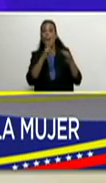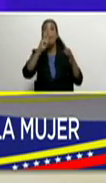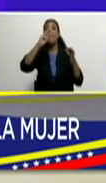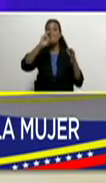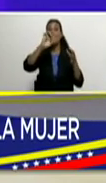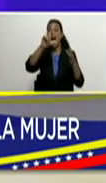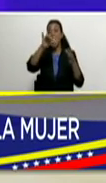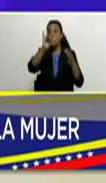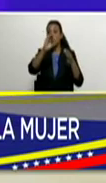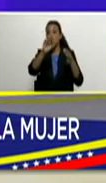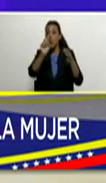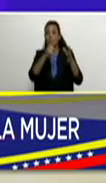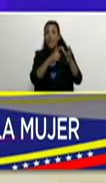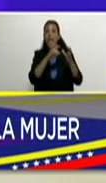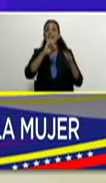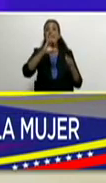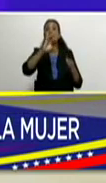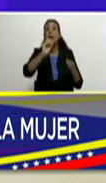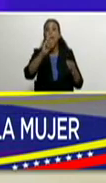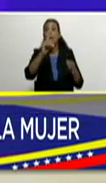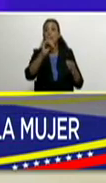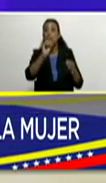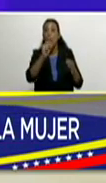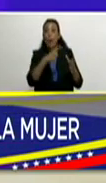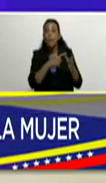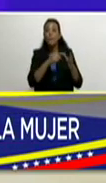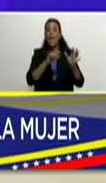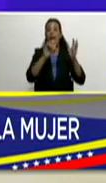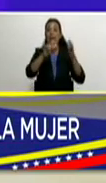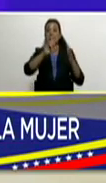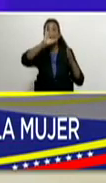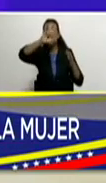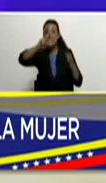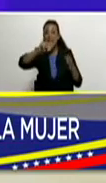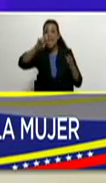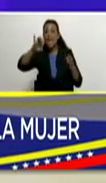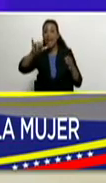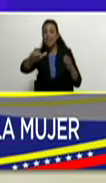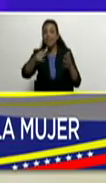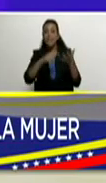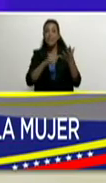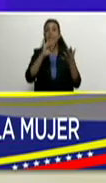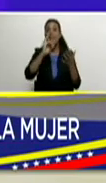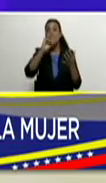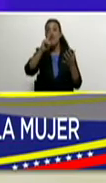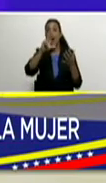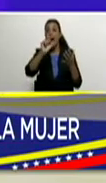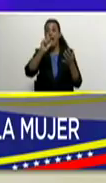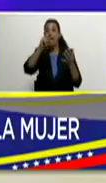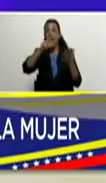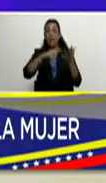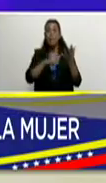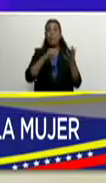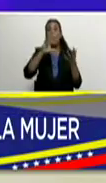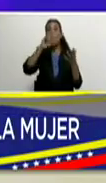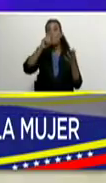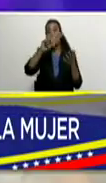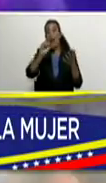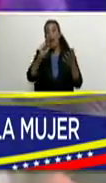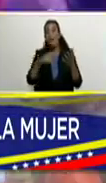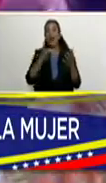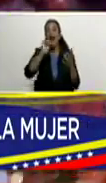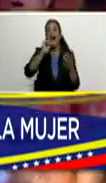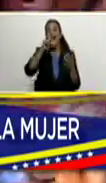Marjorie Gómez, Isadora Blanco, Jenny Herrera, Iván Herrera, Vani Herrera,